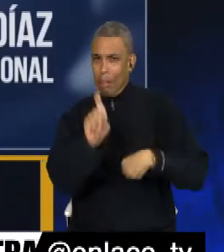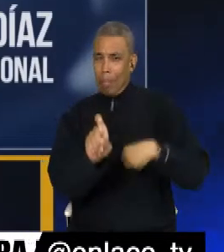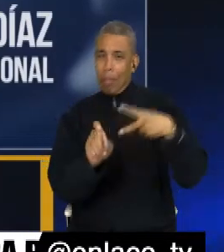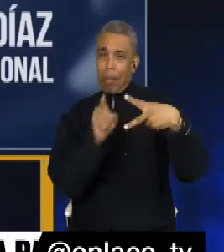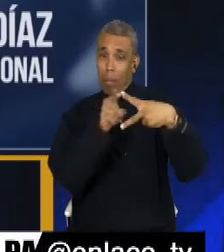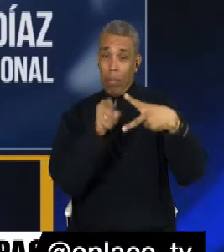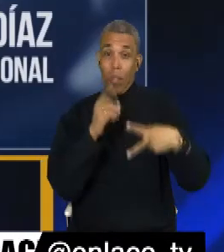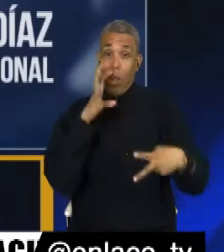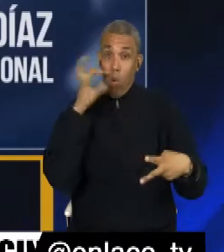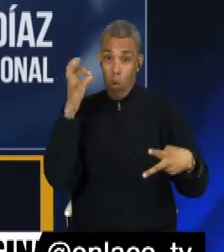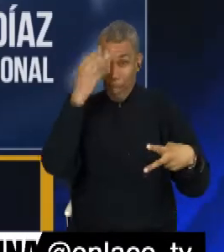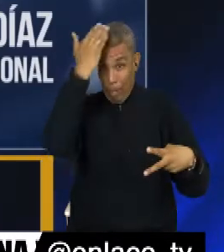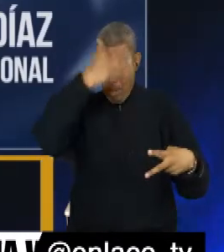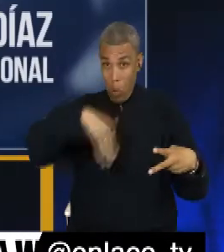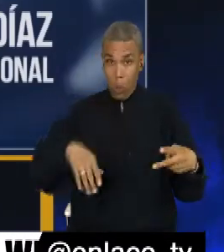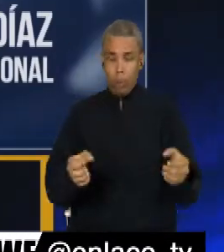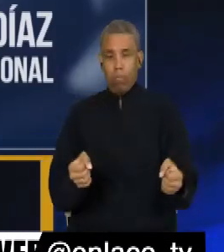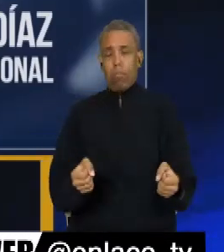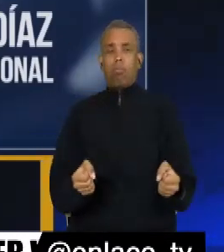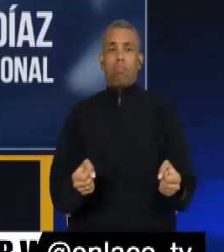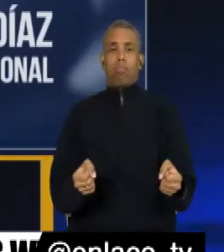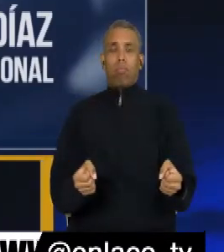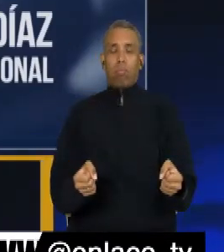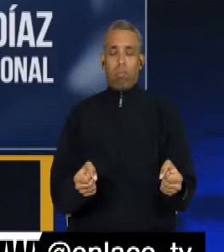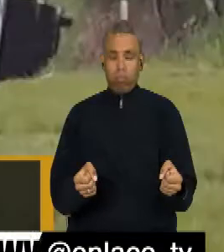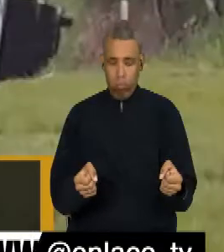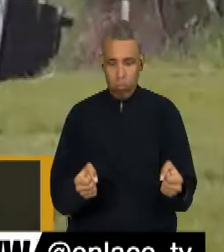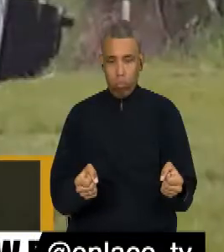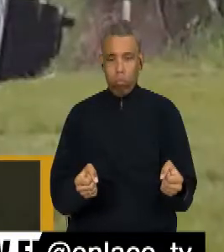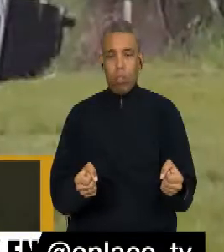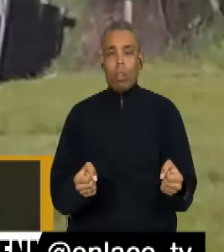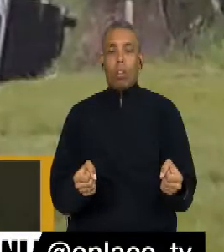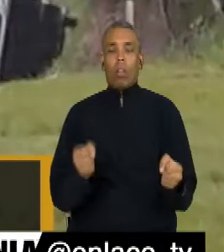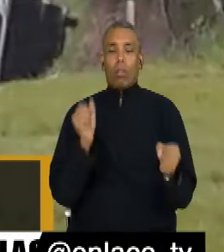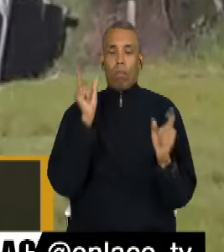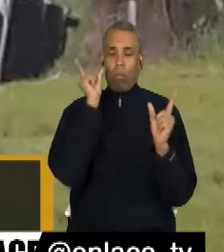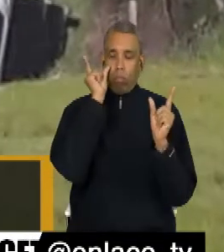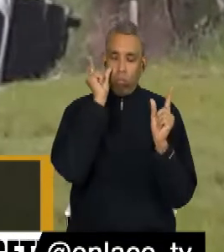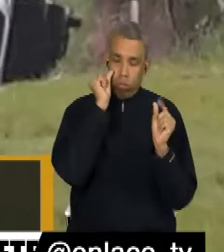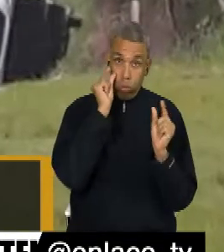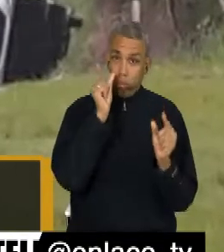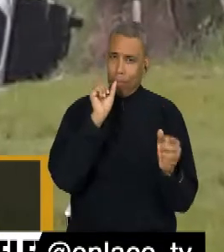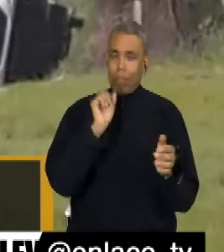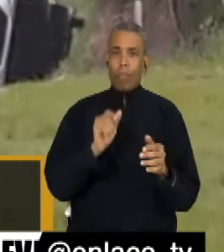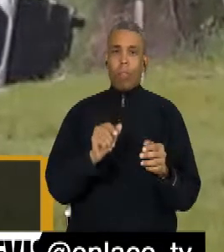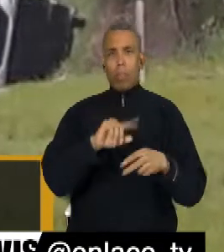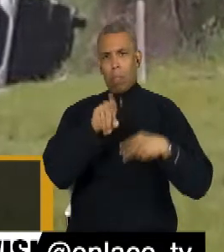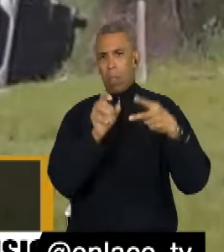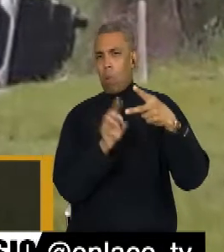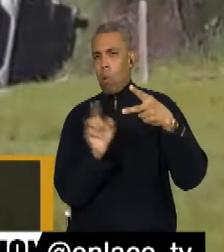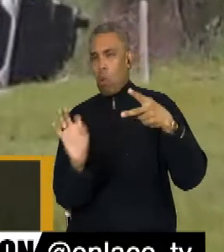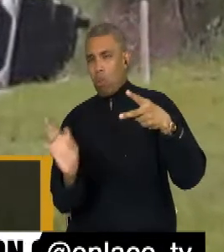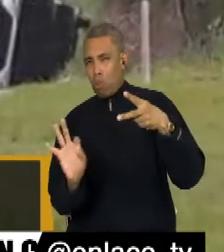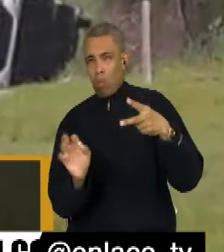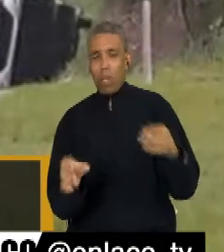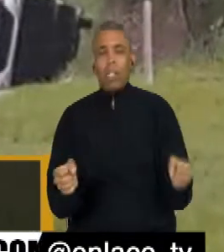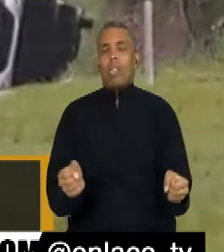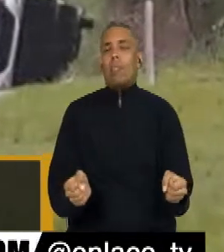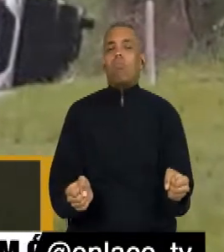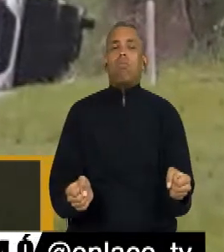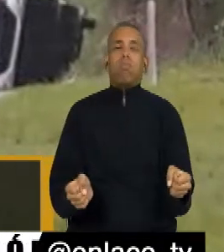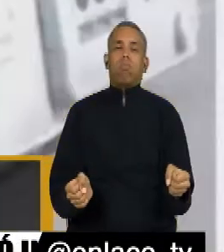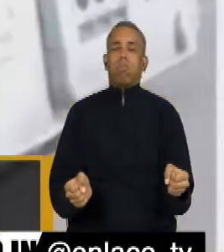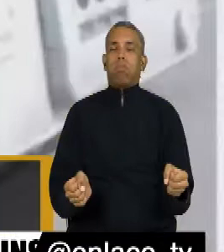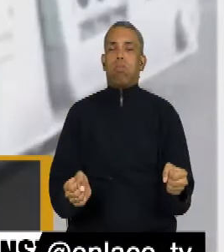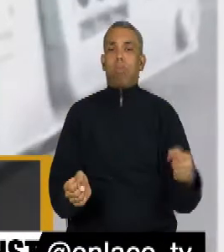vehículo, del bus. Y la otra hipótesis, al parecer una moto invadió carril y el conductor del bus,